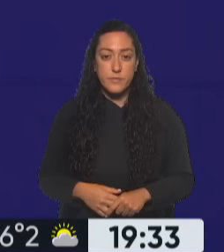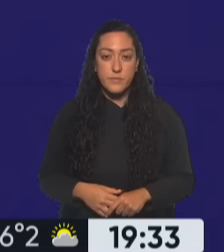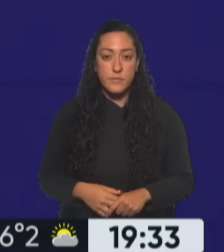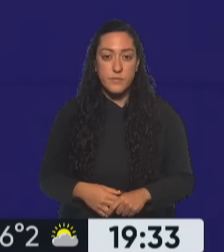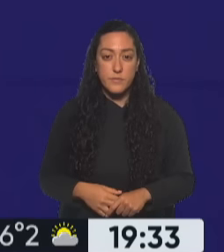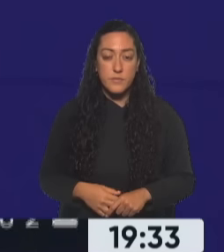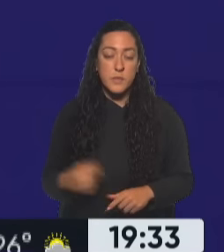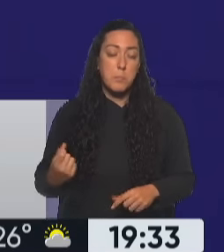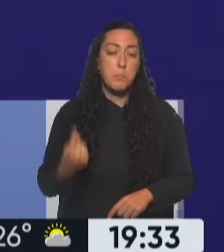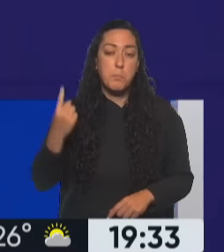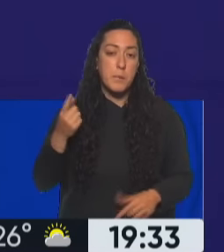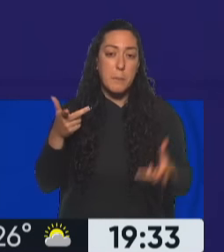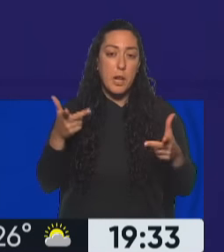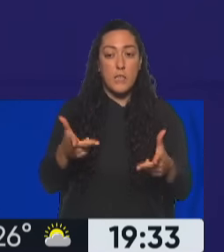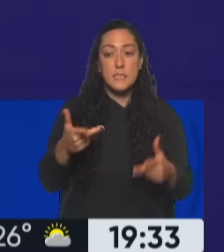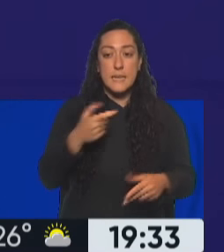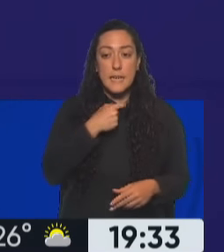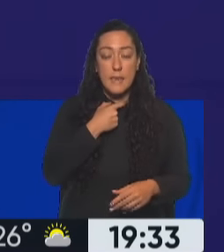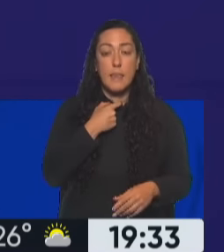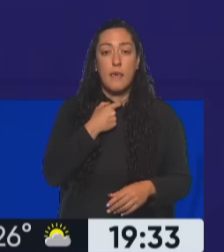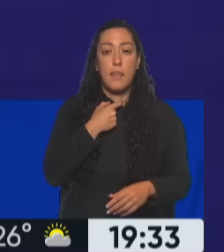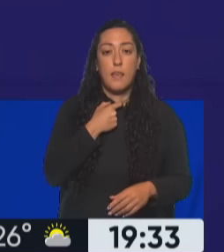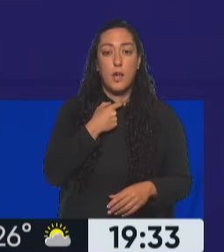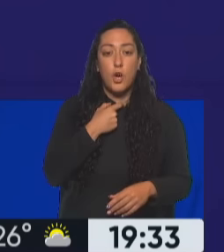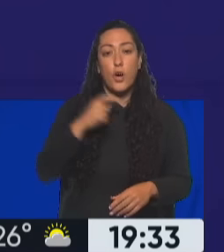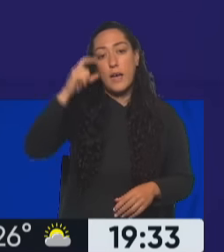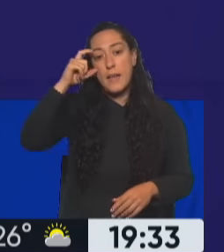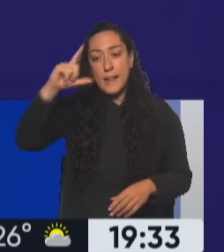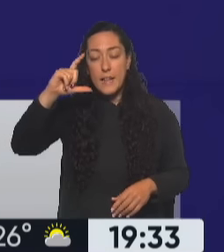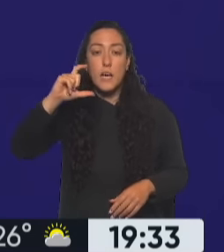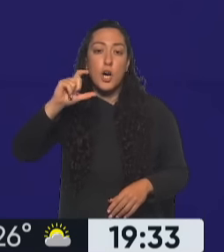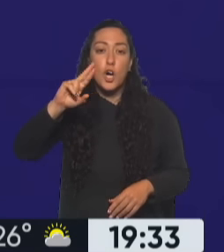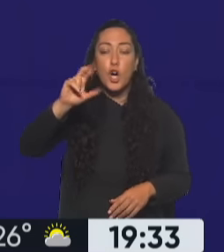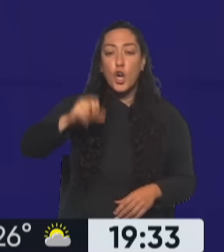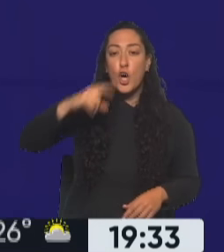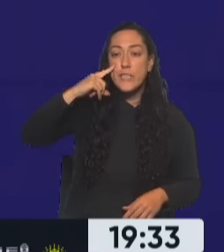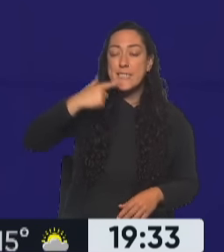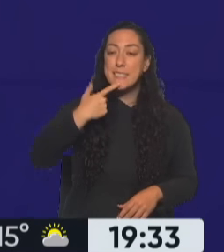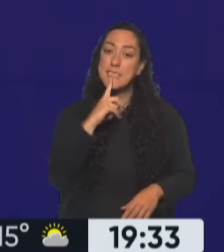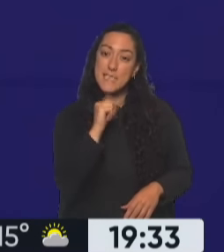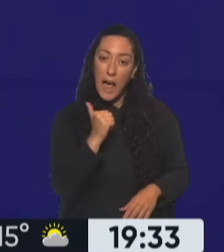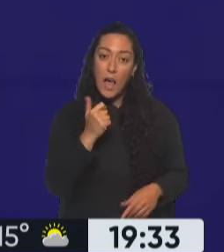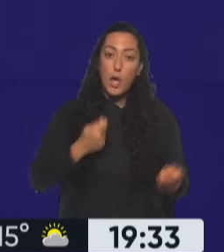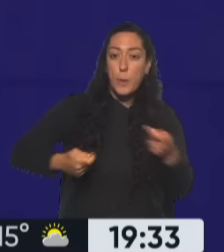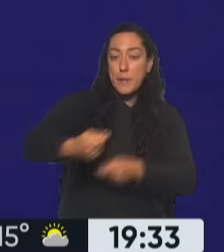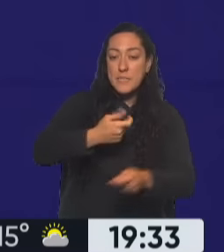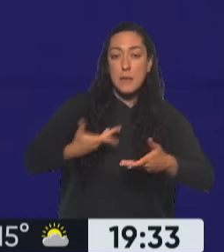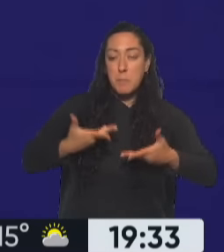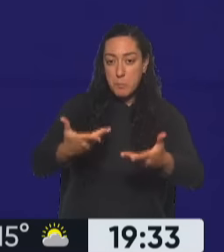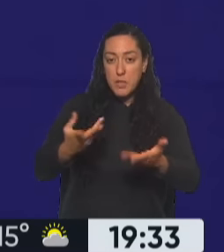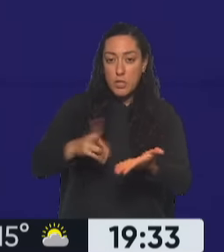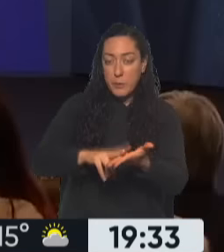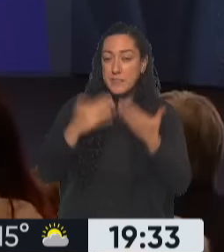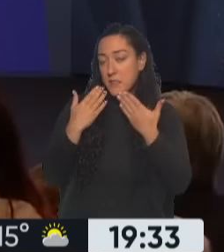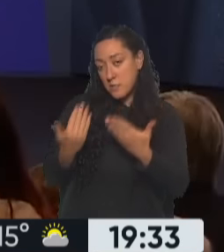en primer lugar quiero dar las gracias al cronista comercial por volver a invitarme. Para mí